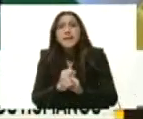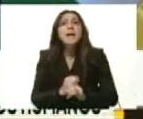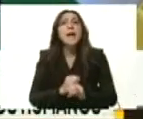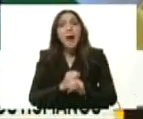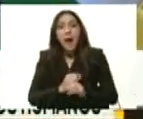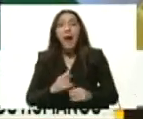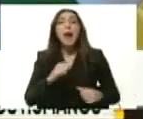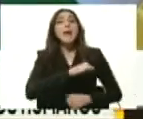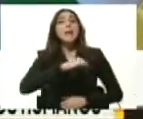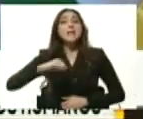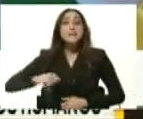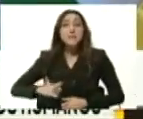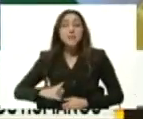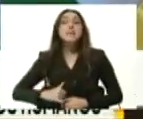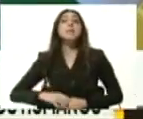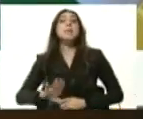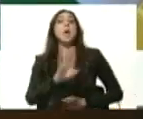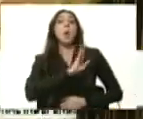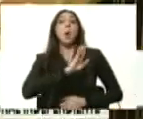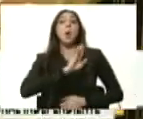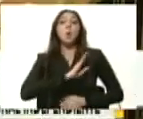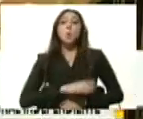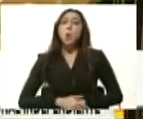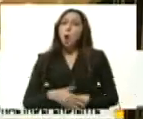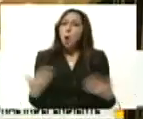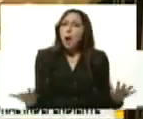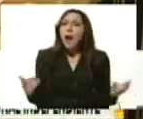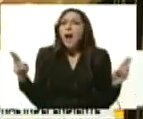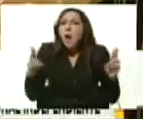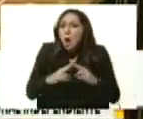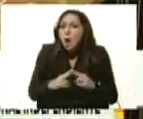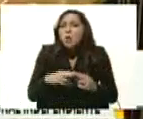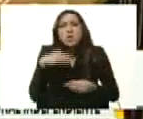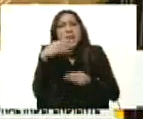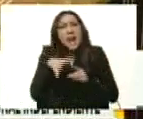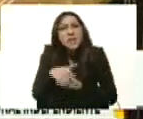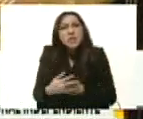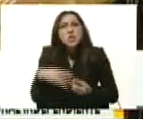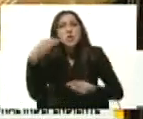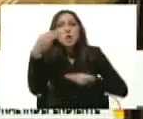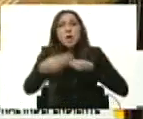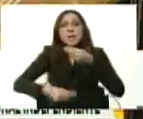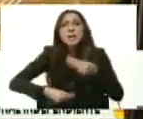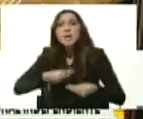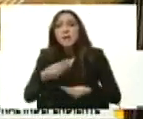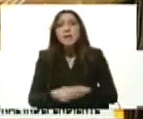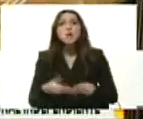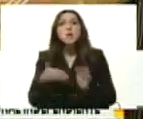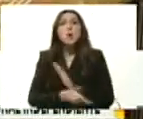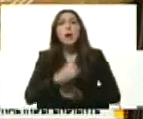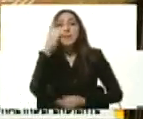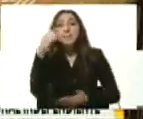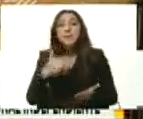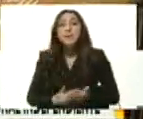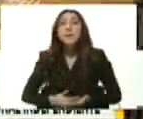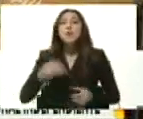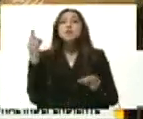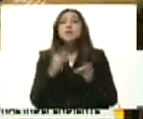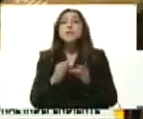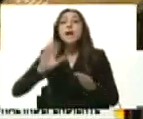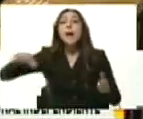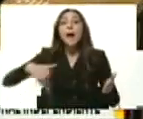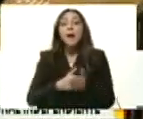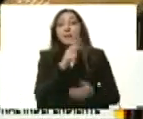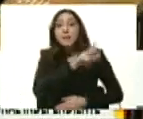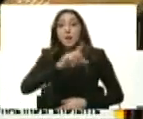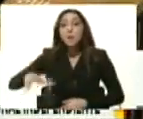y autónomo a fin de conocer detalladamente los hechos que se registraron entre el 1 de septiembre y el 31